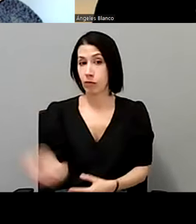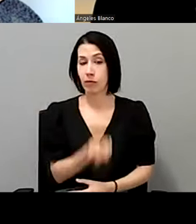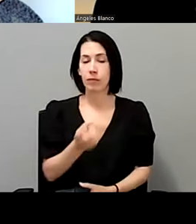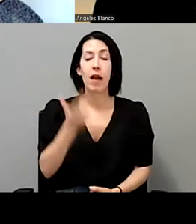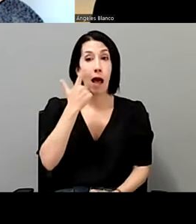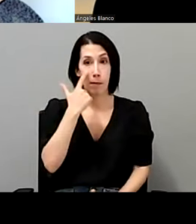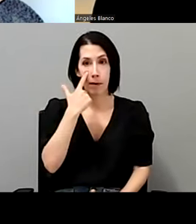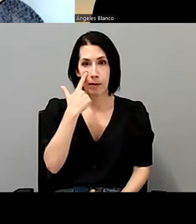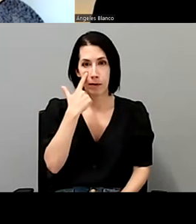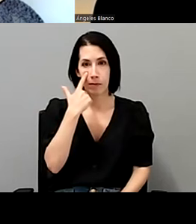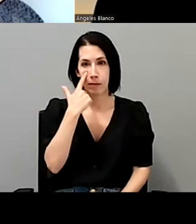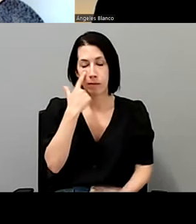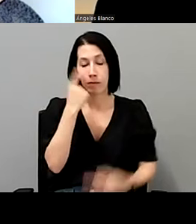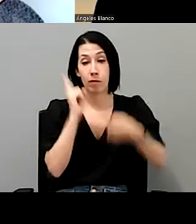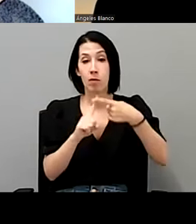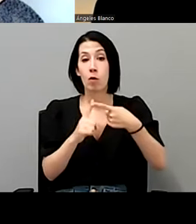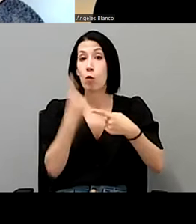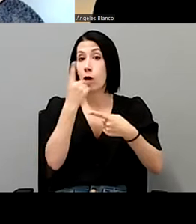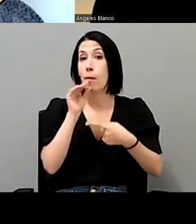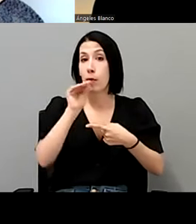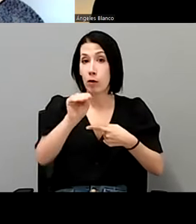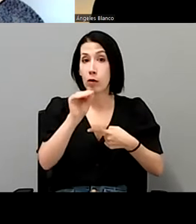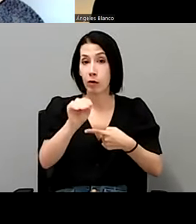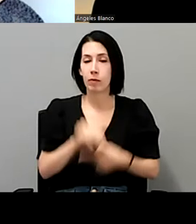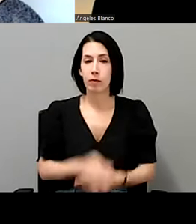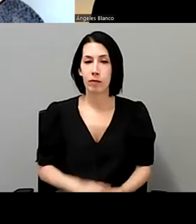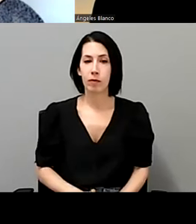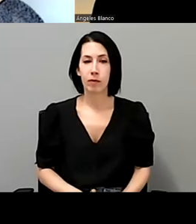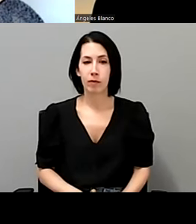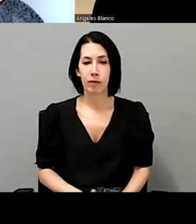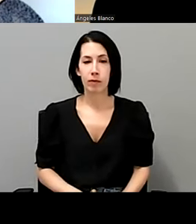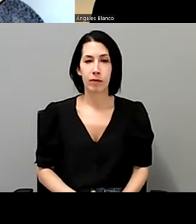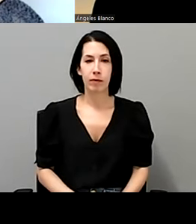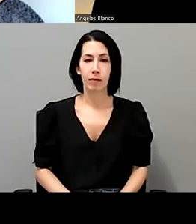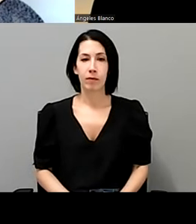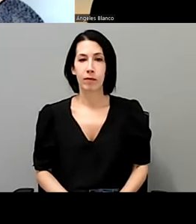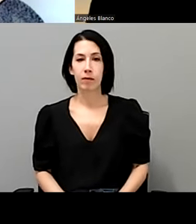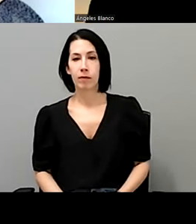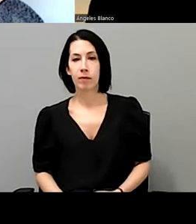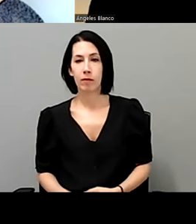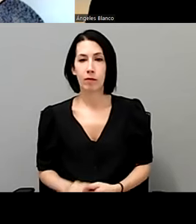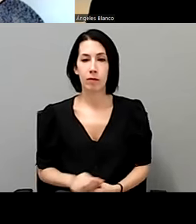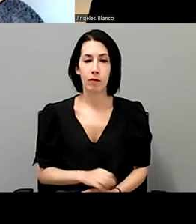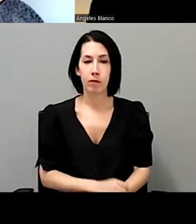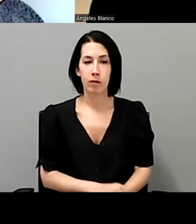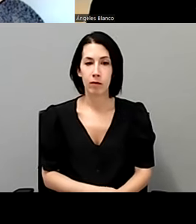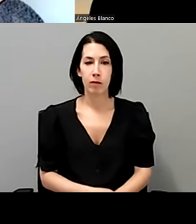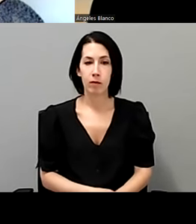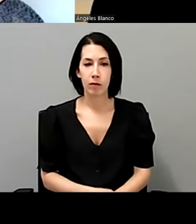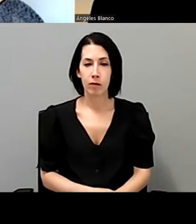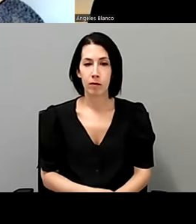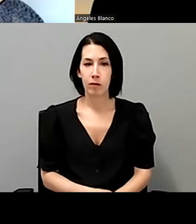ver, una es más sin pregunta. Si más o